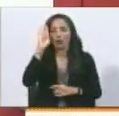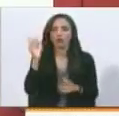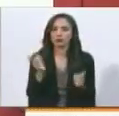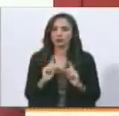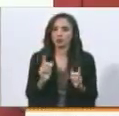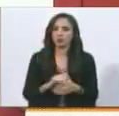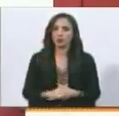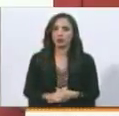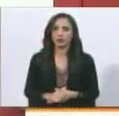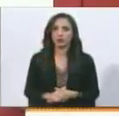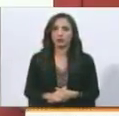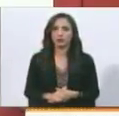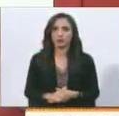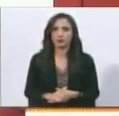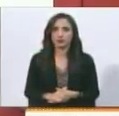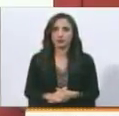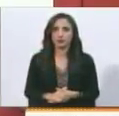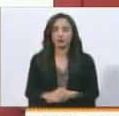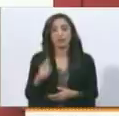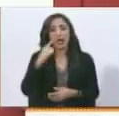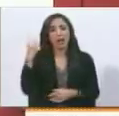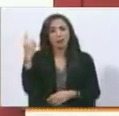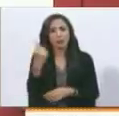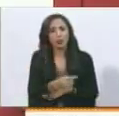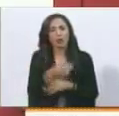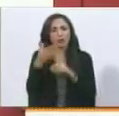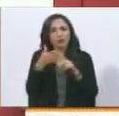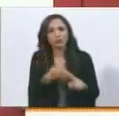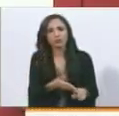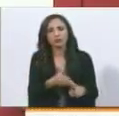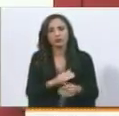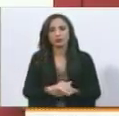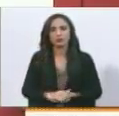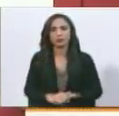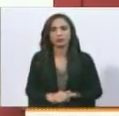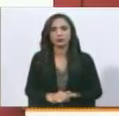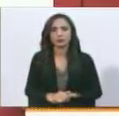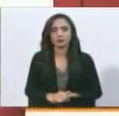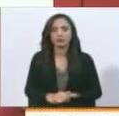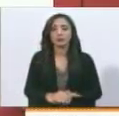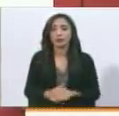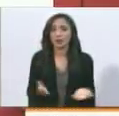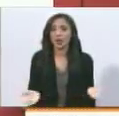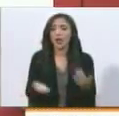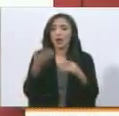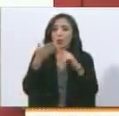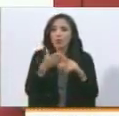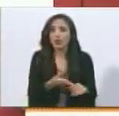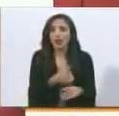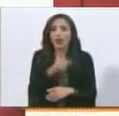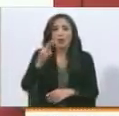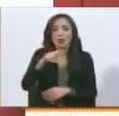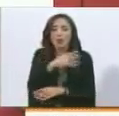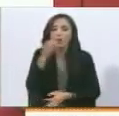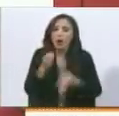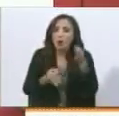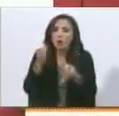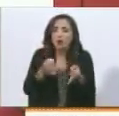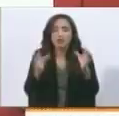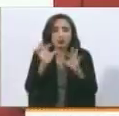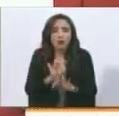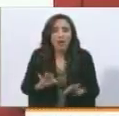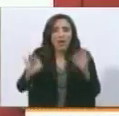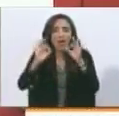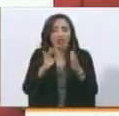no, nos condenaron. Nos condenaron sin juicio, dijeron hay muerte a los golpistas.